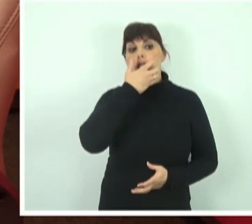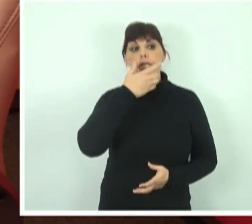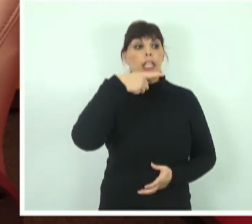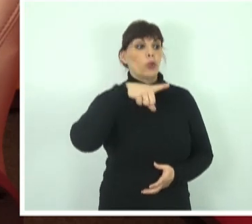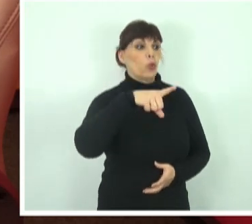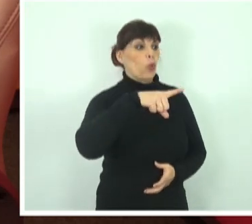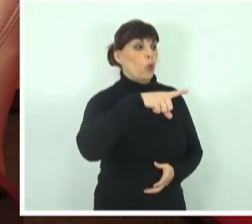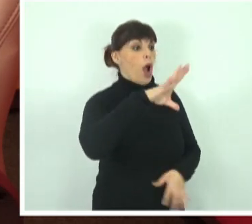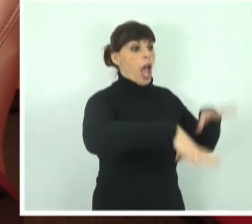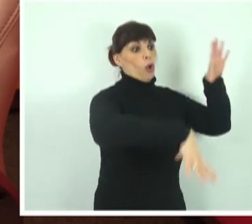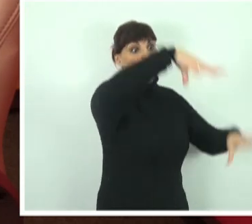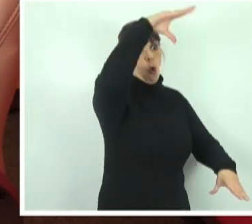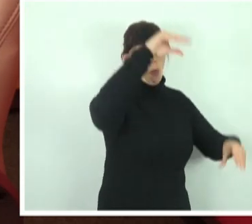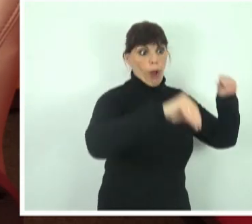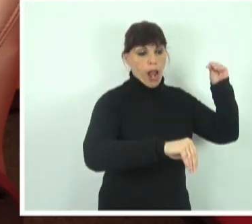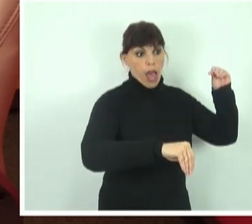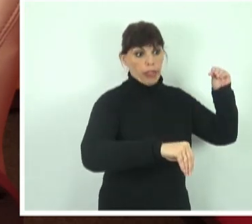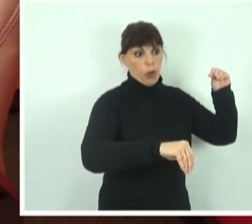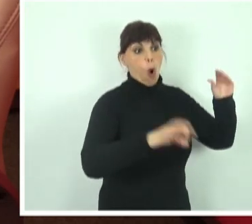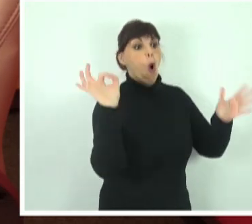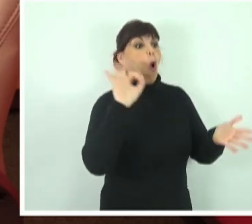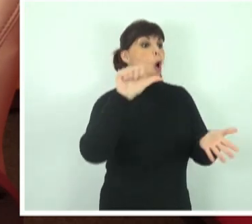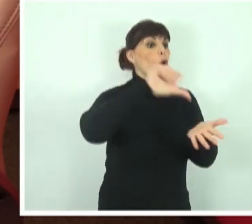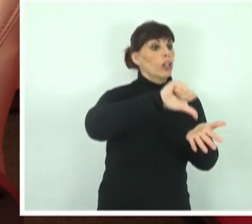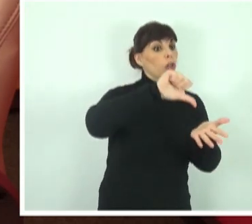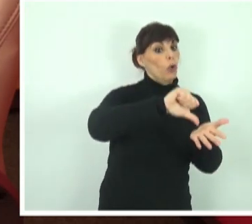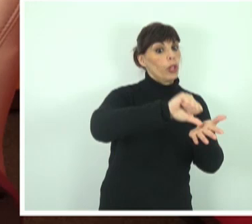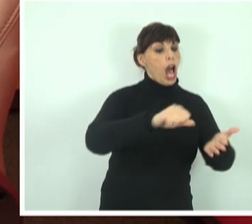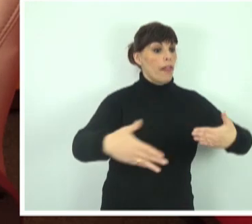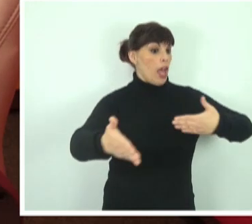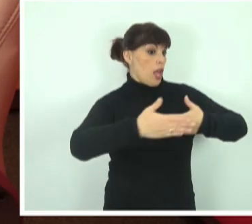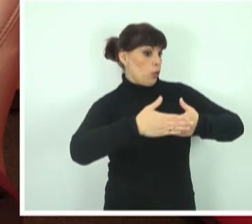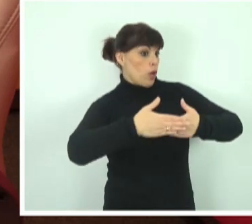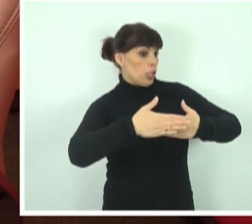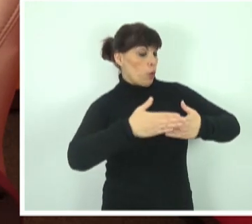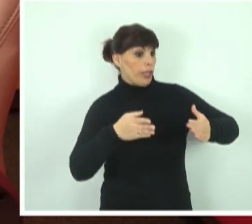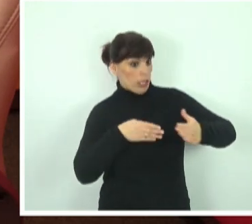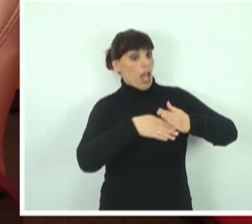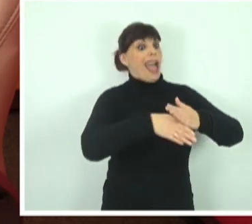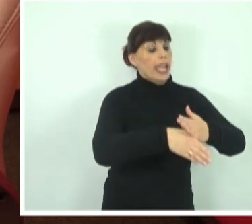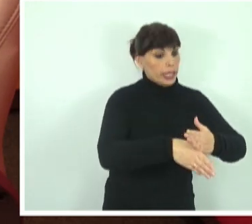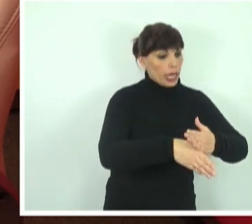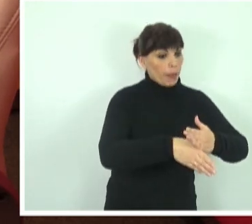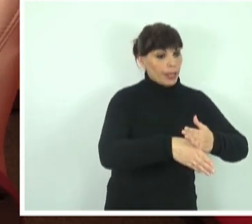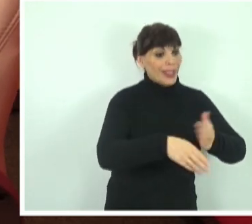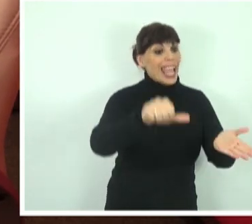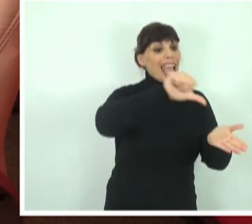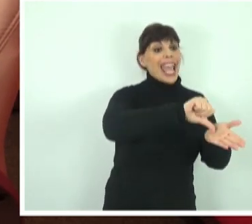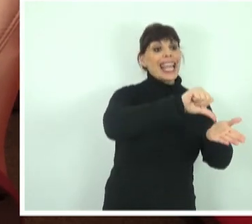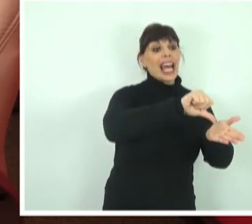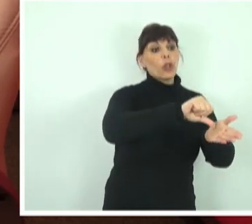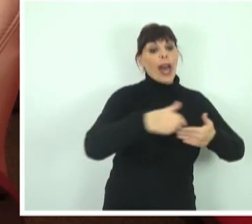castillo, antiguamente una ciudad, estaban los gobernantes sentados a las puertas. Y en un